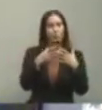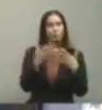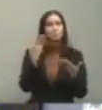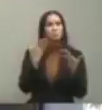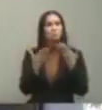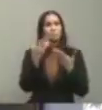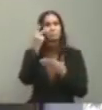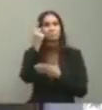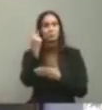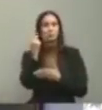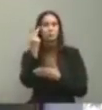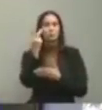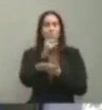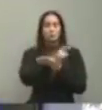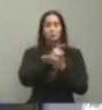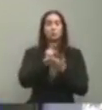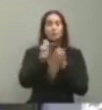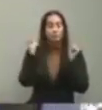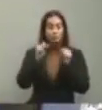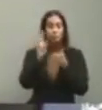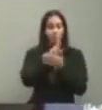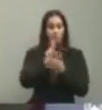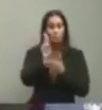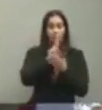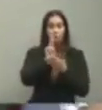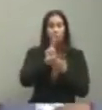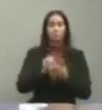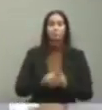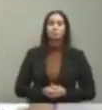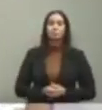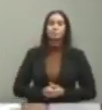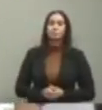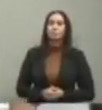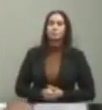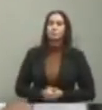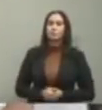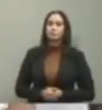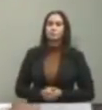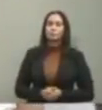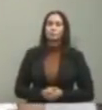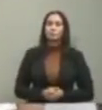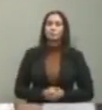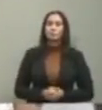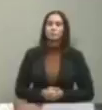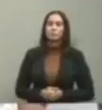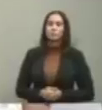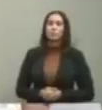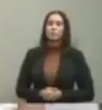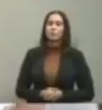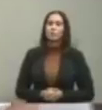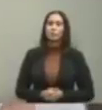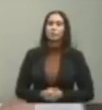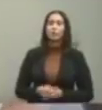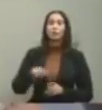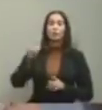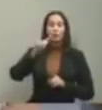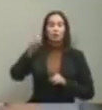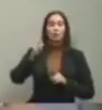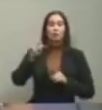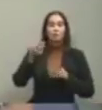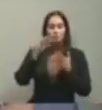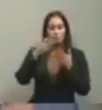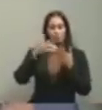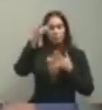unas dos semanas ya esté disponible para el servicio algo del contexto de la enfermedad